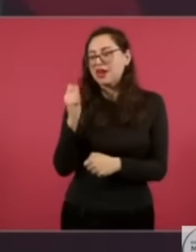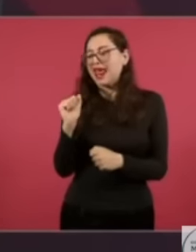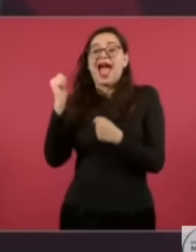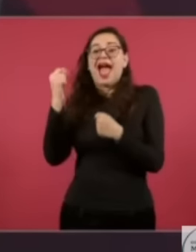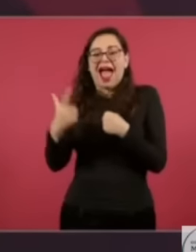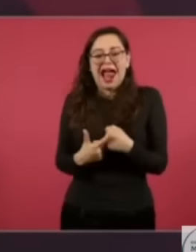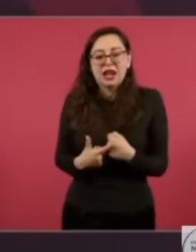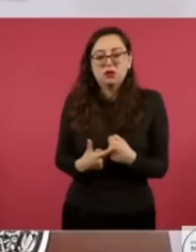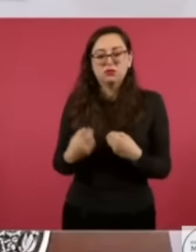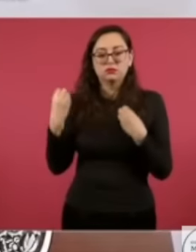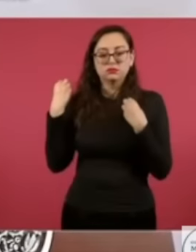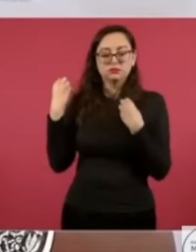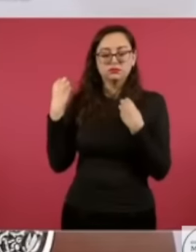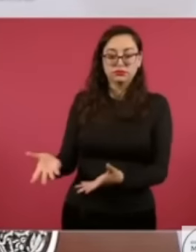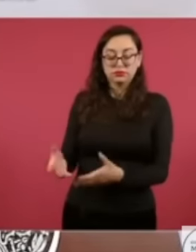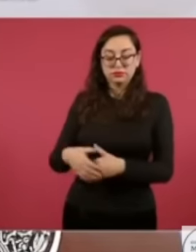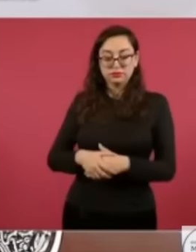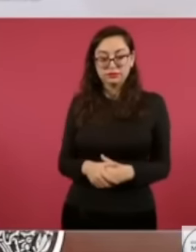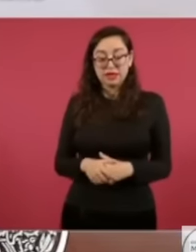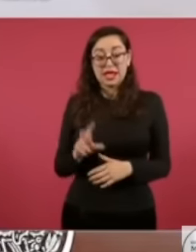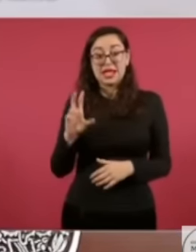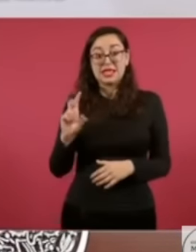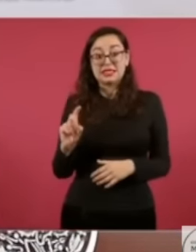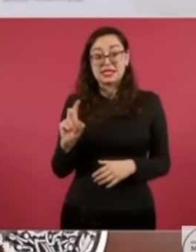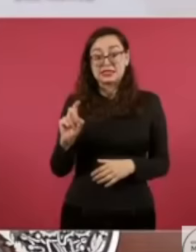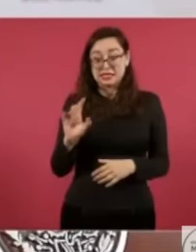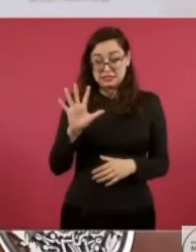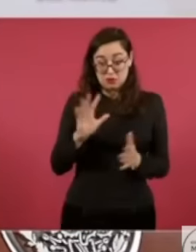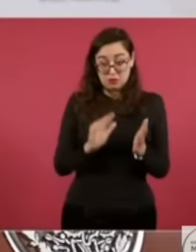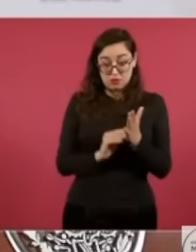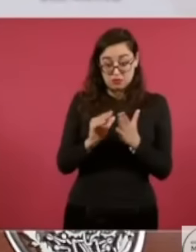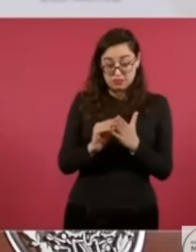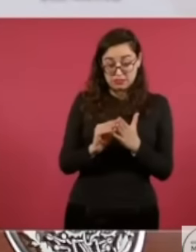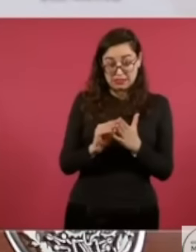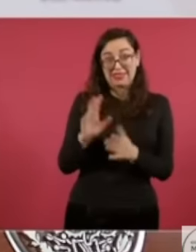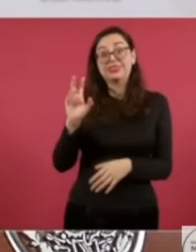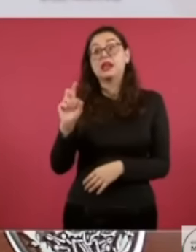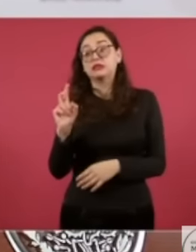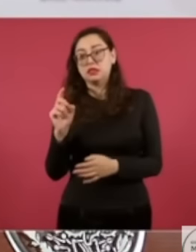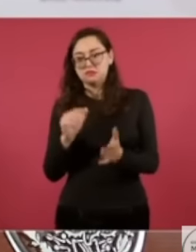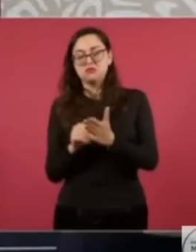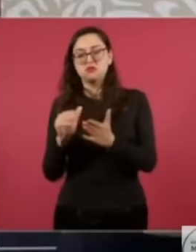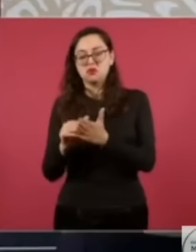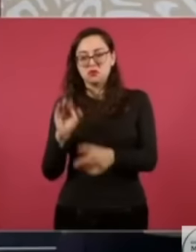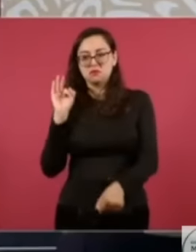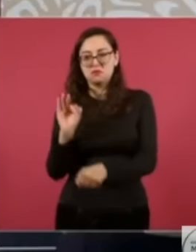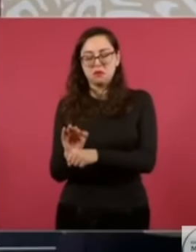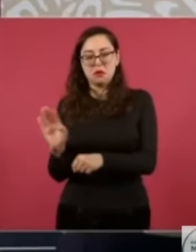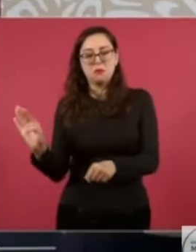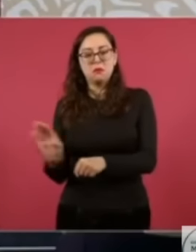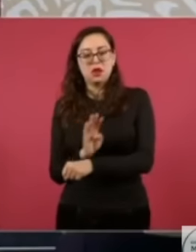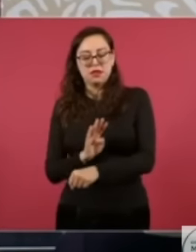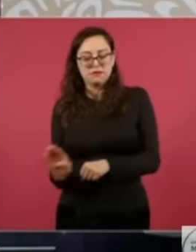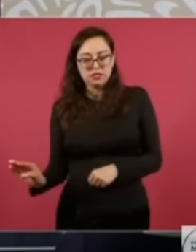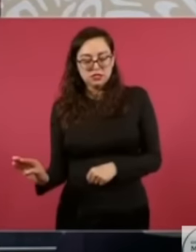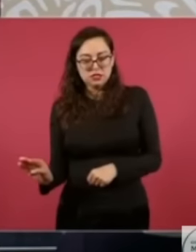presupuesto. Sí. De 35 a 30 millones. De 35 que